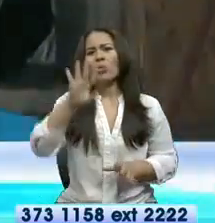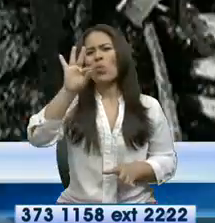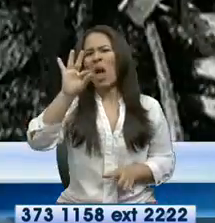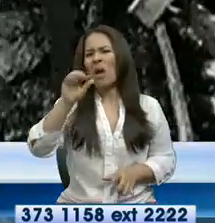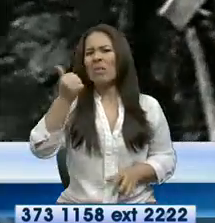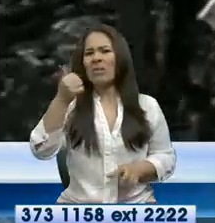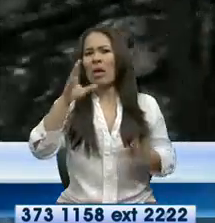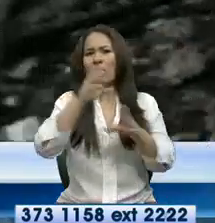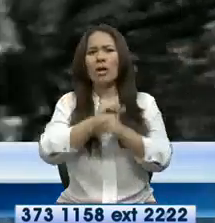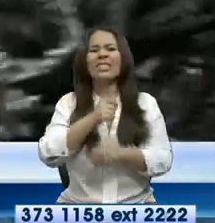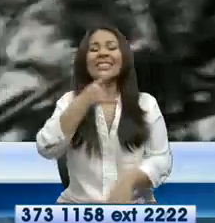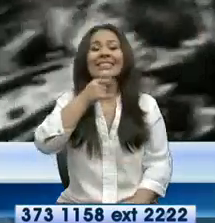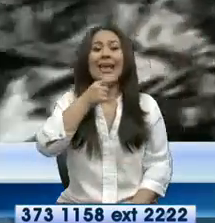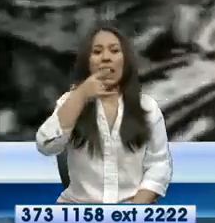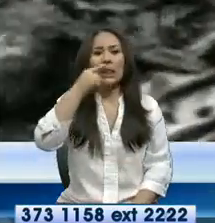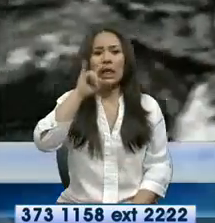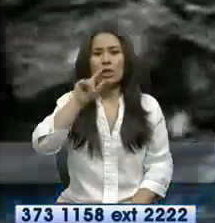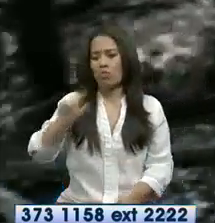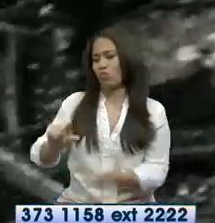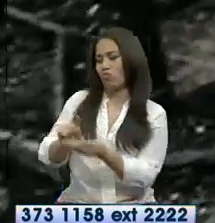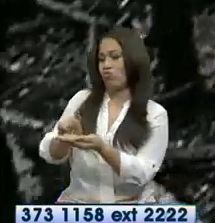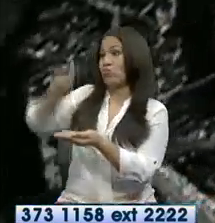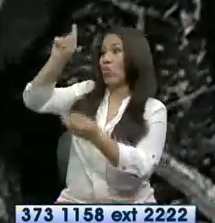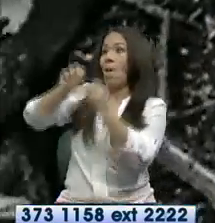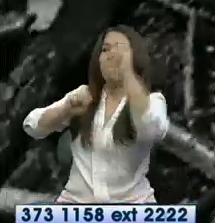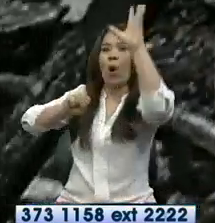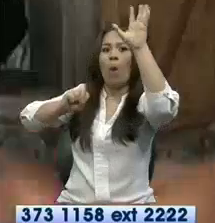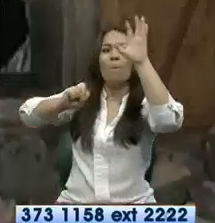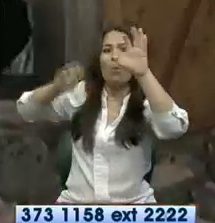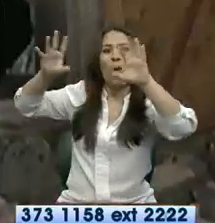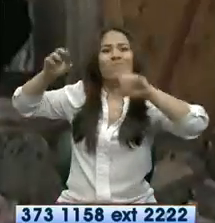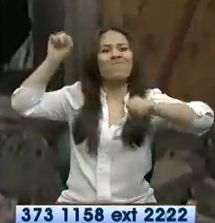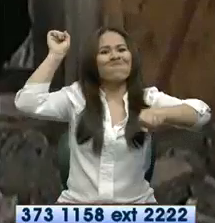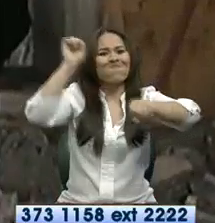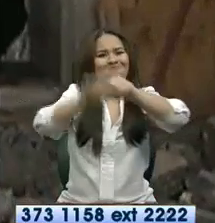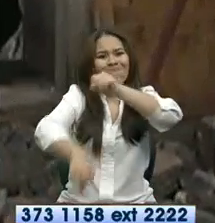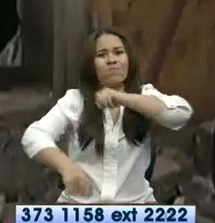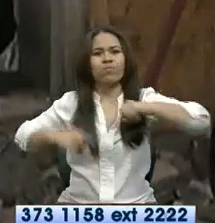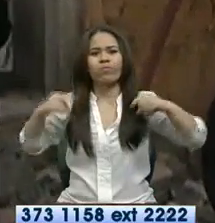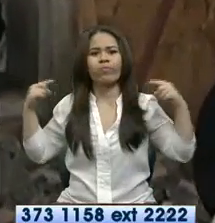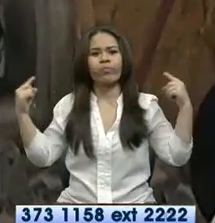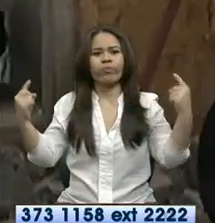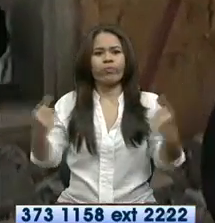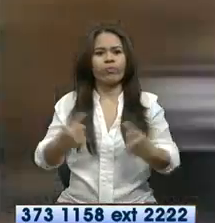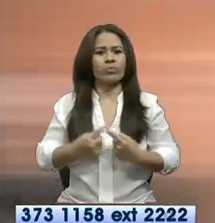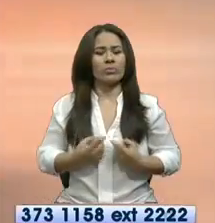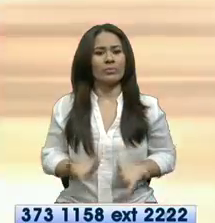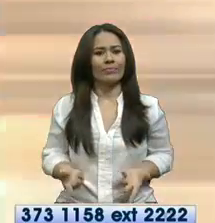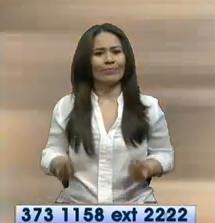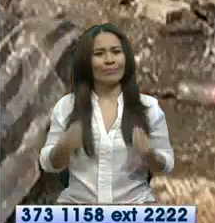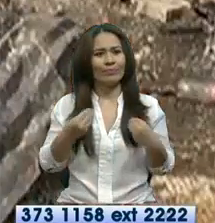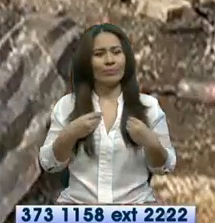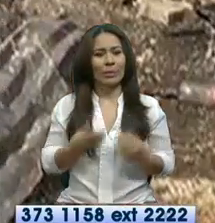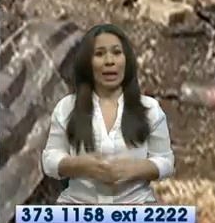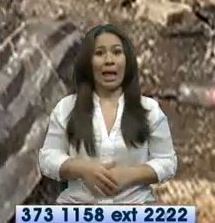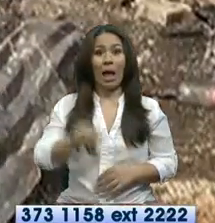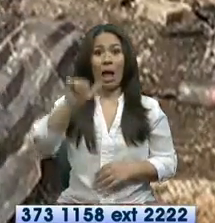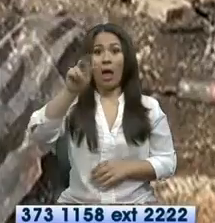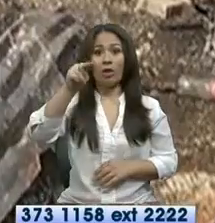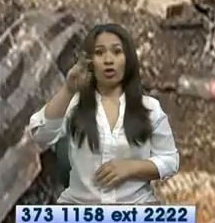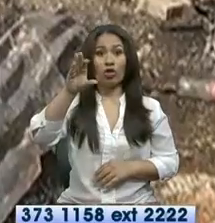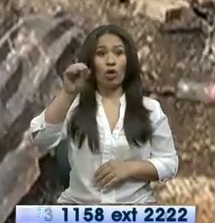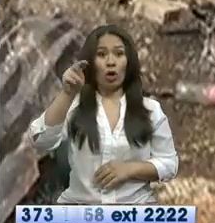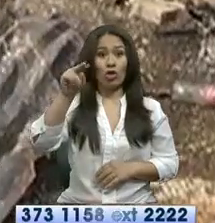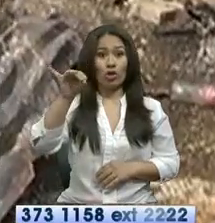noche andan reventando esos fosforitos, las camaretas son las que explotan bastante, que es como un disparo cuando tiran de un revólver. Antonio se le quemó